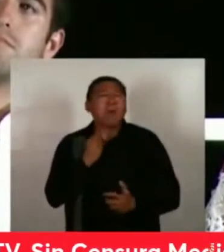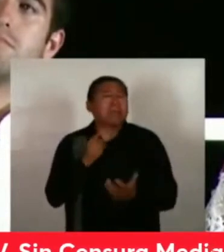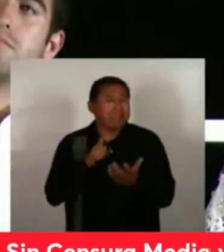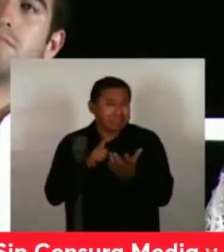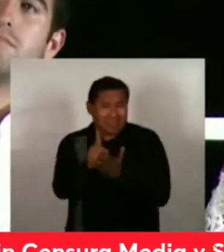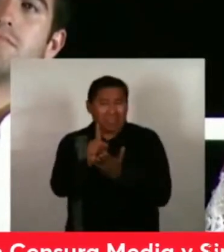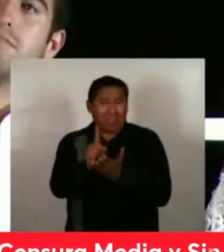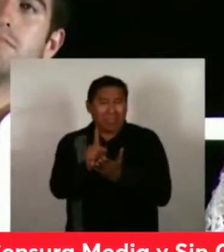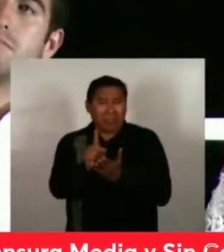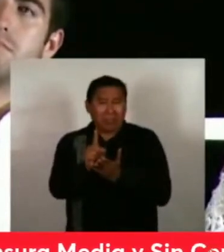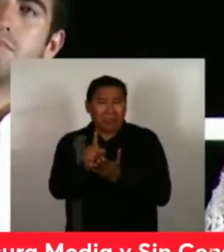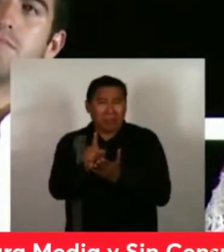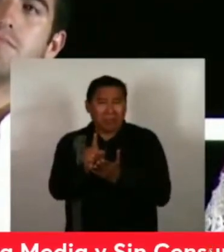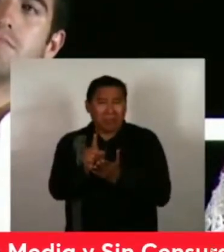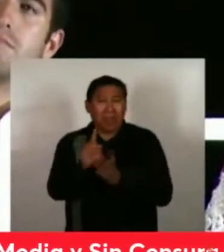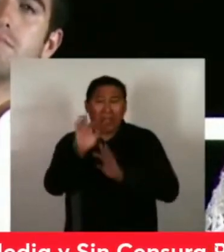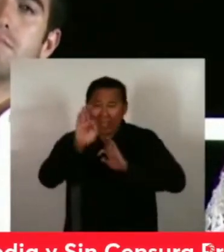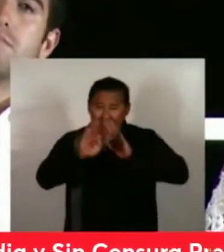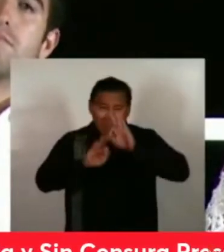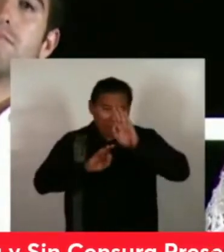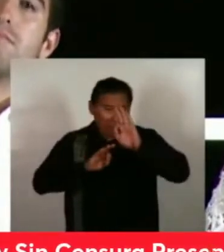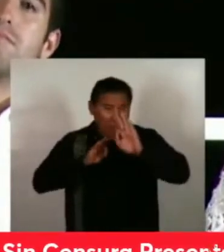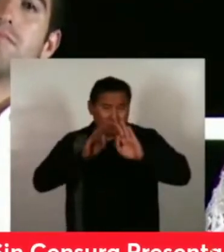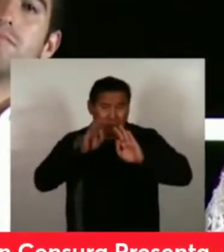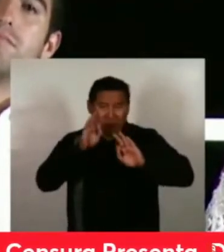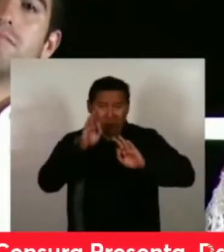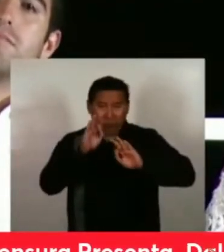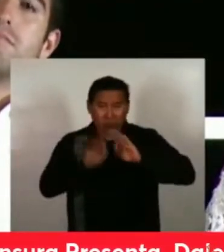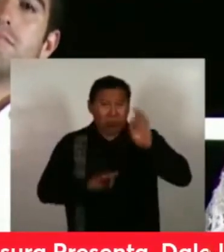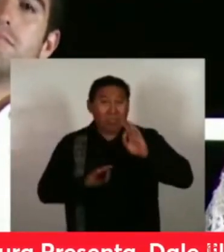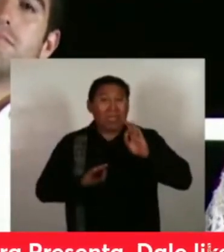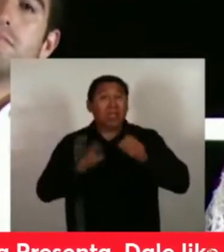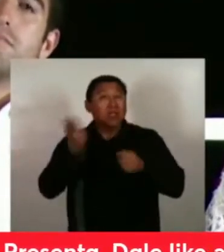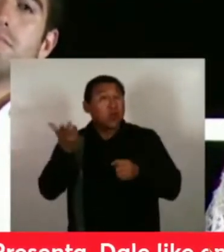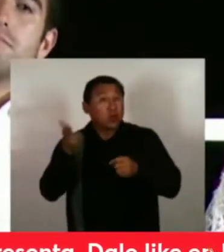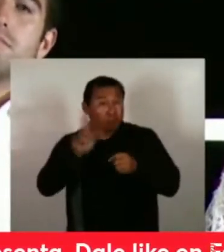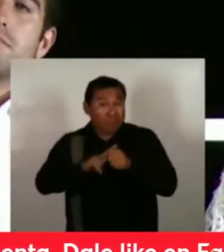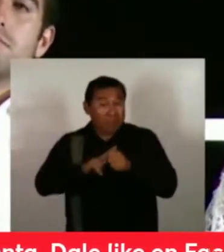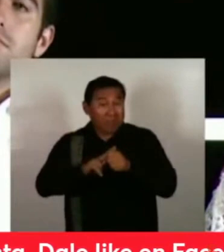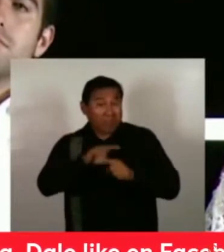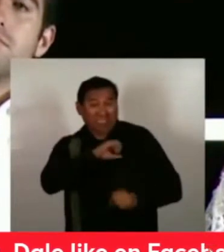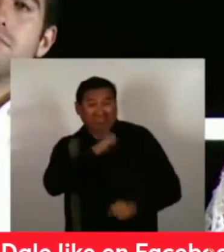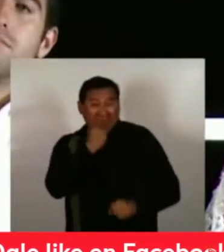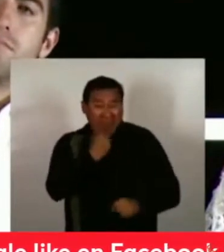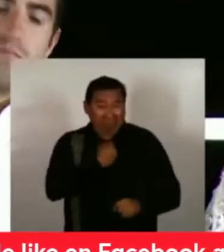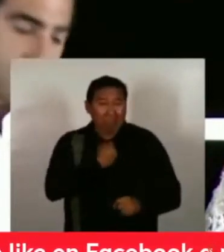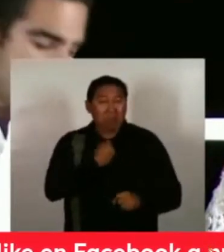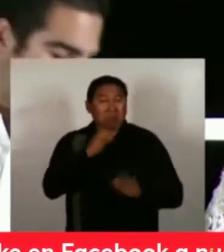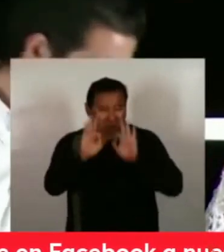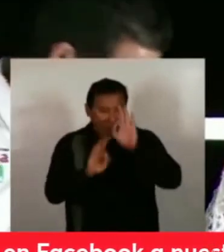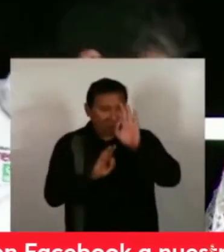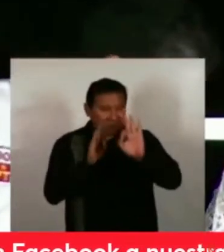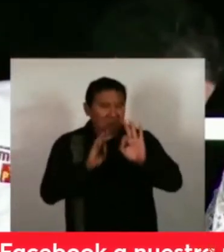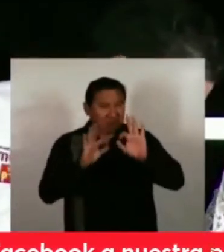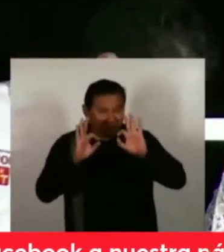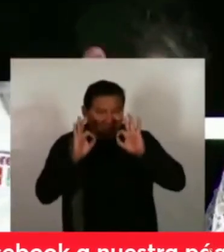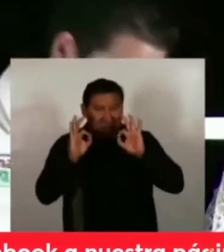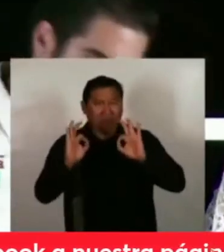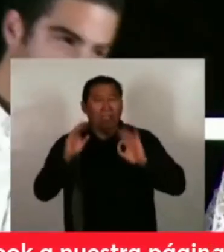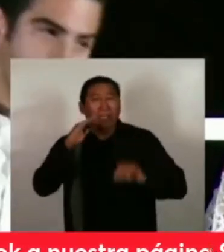derecho a recibir atención de la salud de manera digna, eficiente,